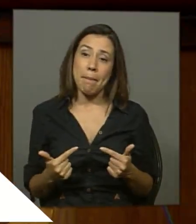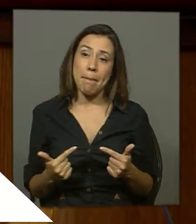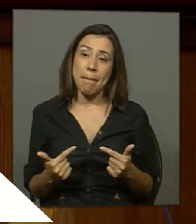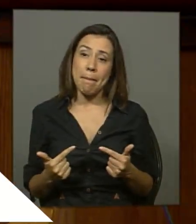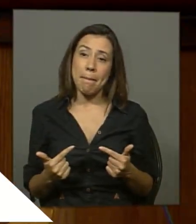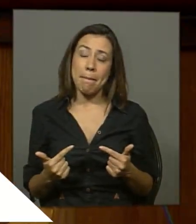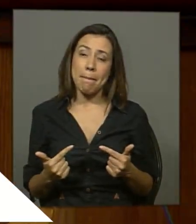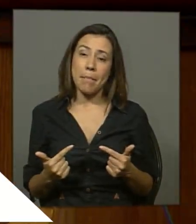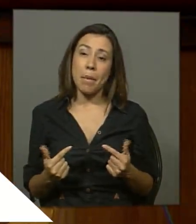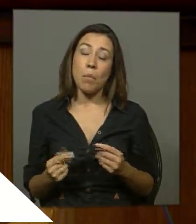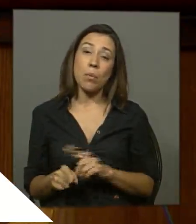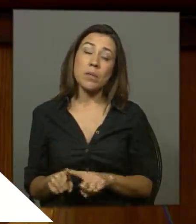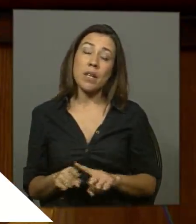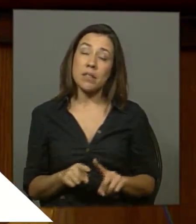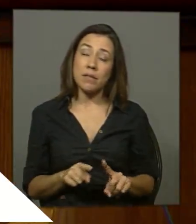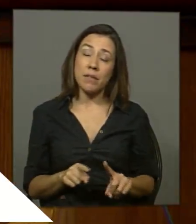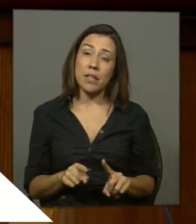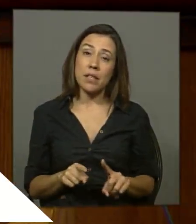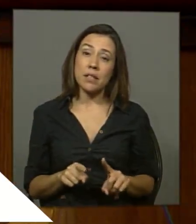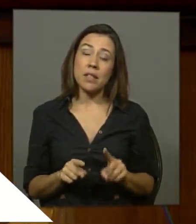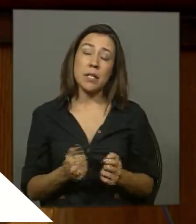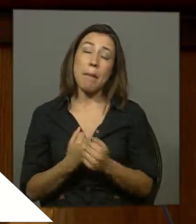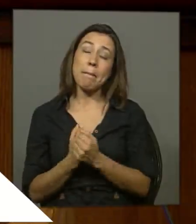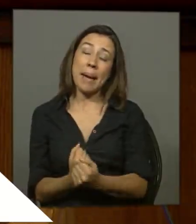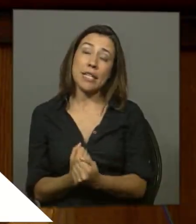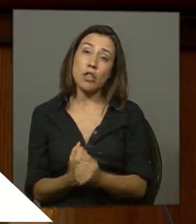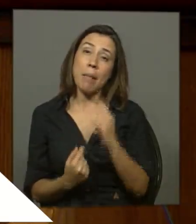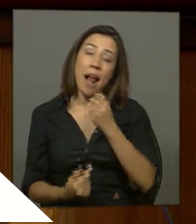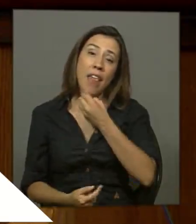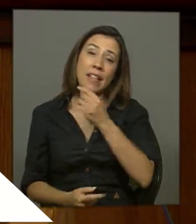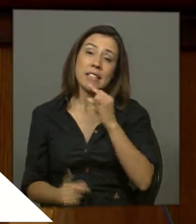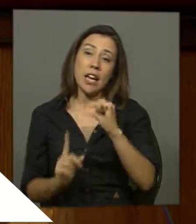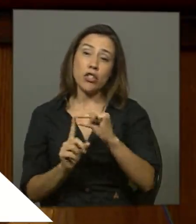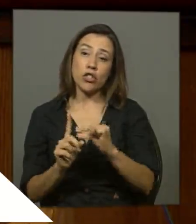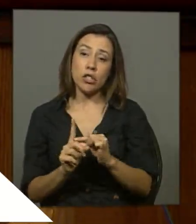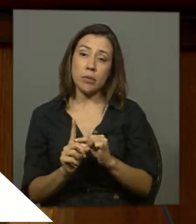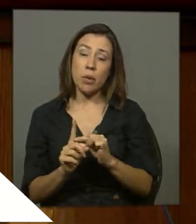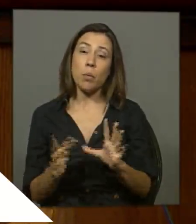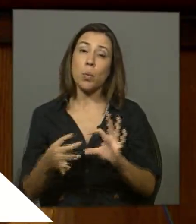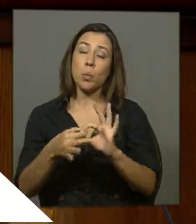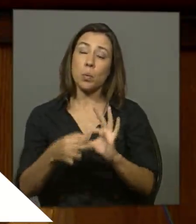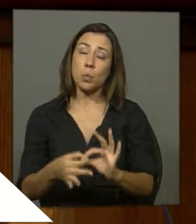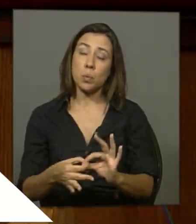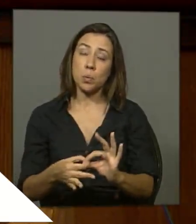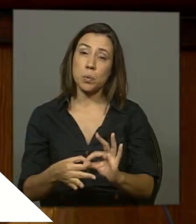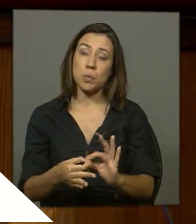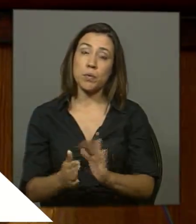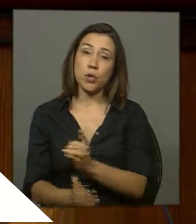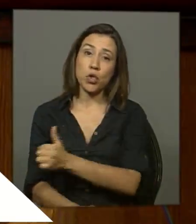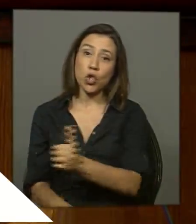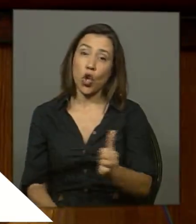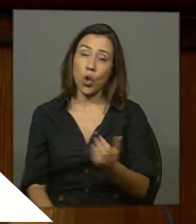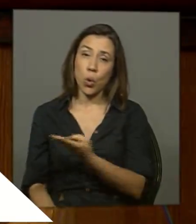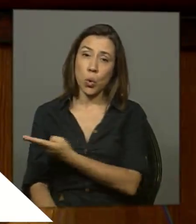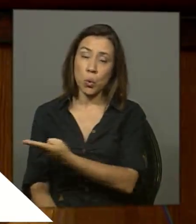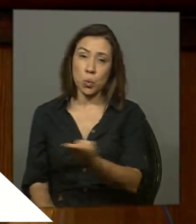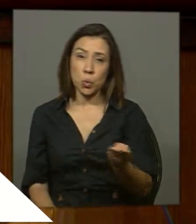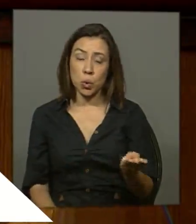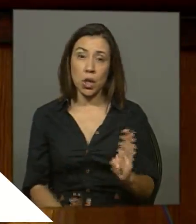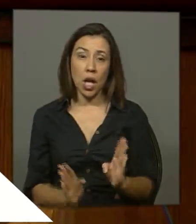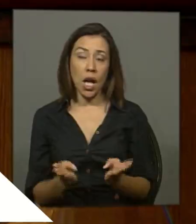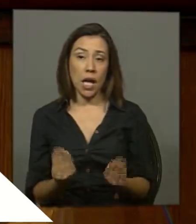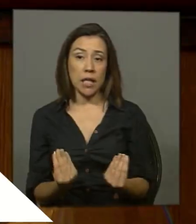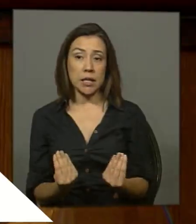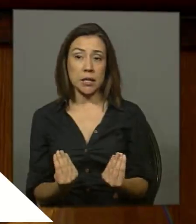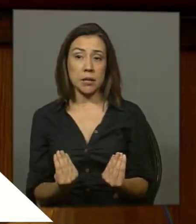y muchas veces así es la pasión para expresar los conceptos Muchas gracias a todos ustedes y espero